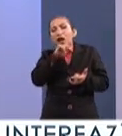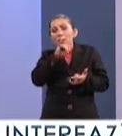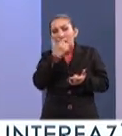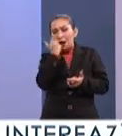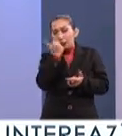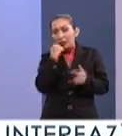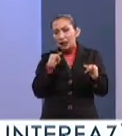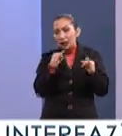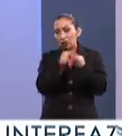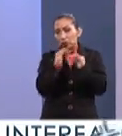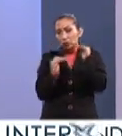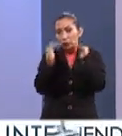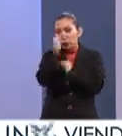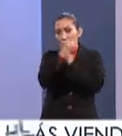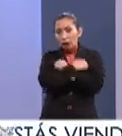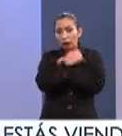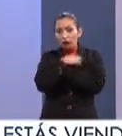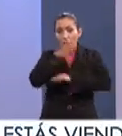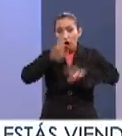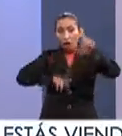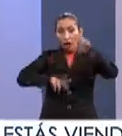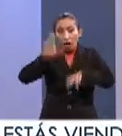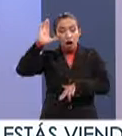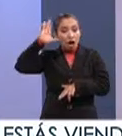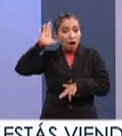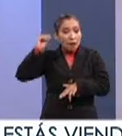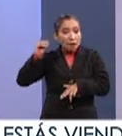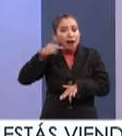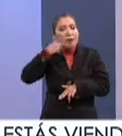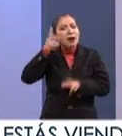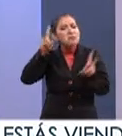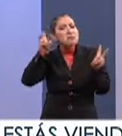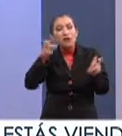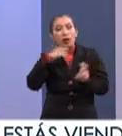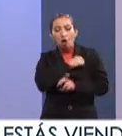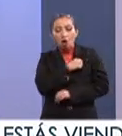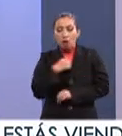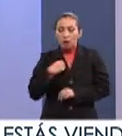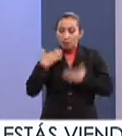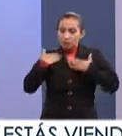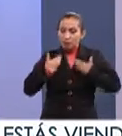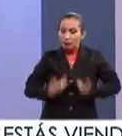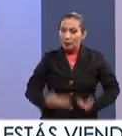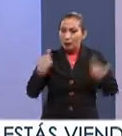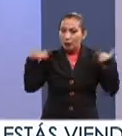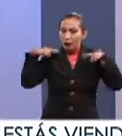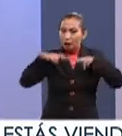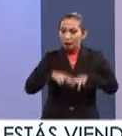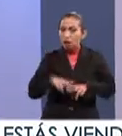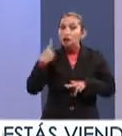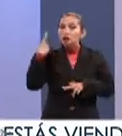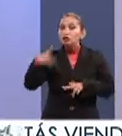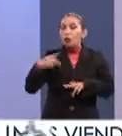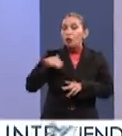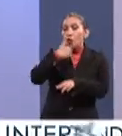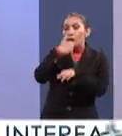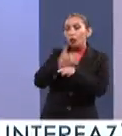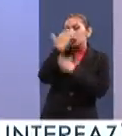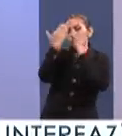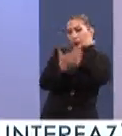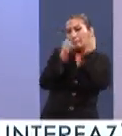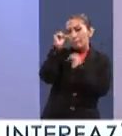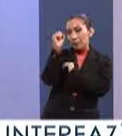alumna del Instituto Superior de Educación Normal de Colima, nos habla sobre el compromiso de ser maestros y de su estancia